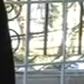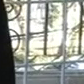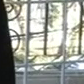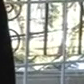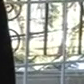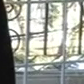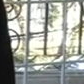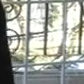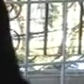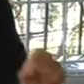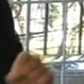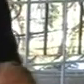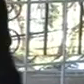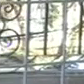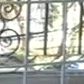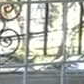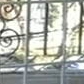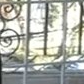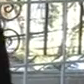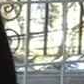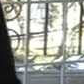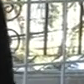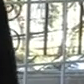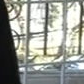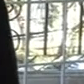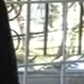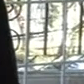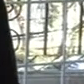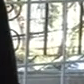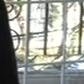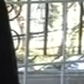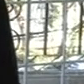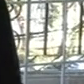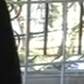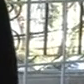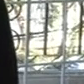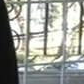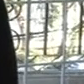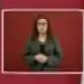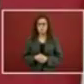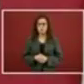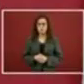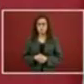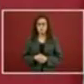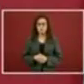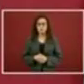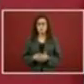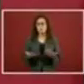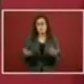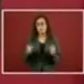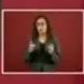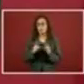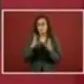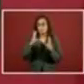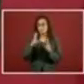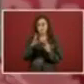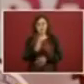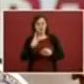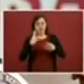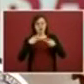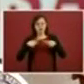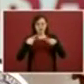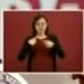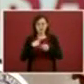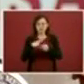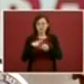última oportunidad. Punto suspensivos. Y quizá desde el punto de vista de la comunicación precisamente y de la percepción que se pueda